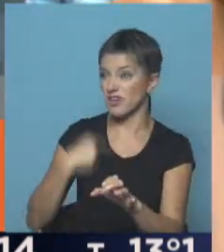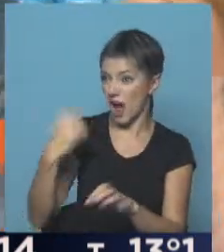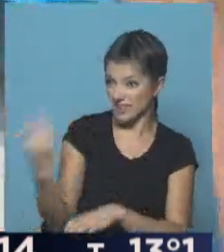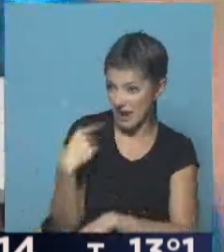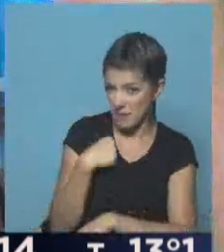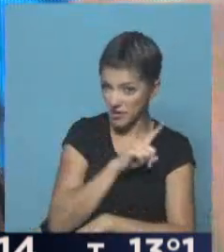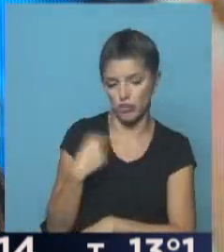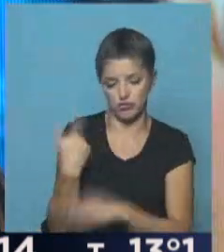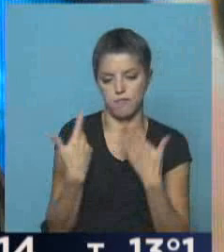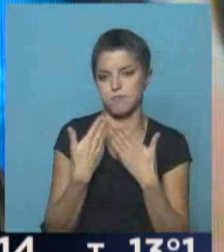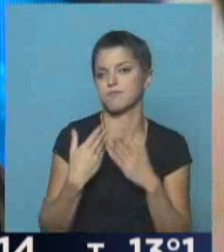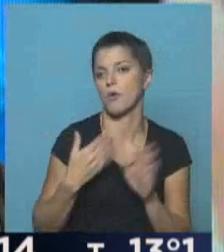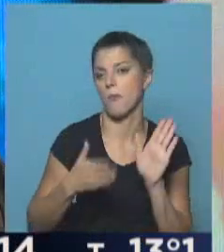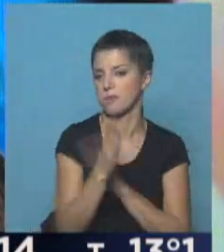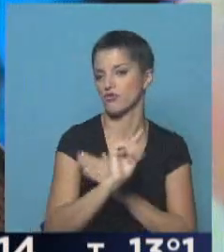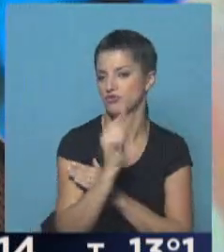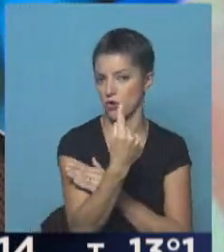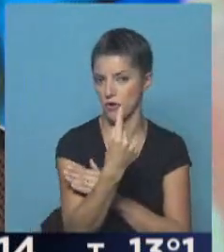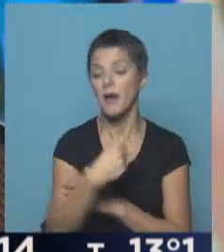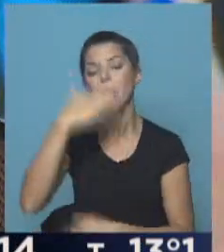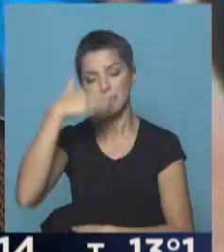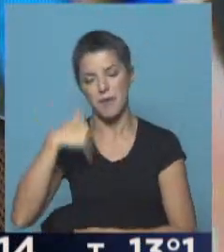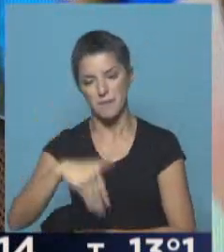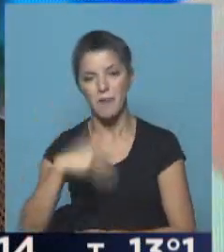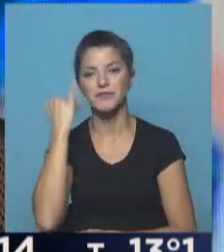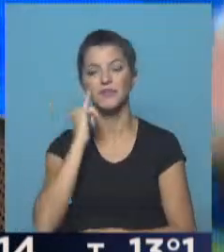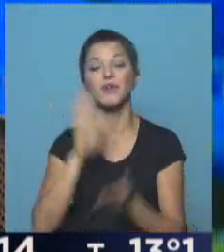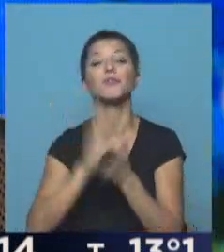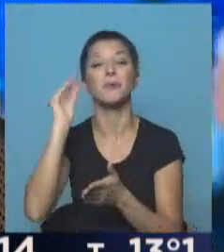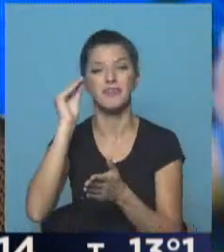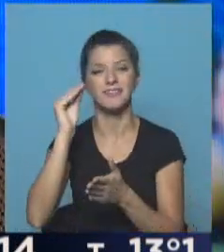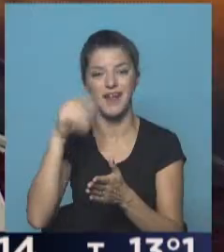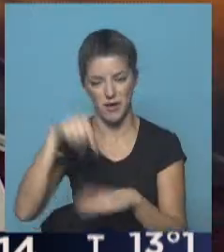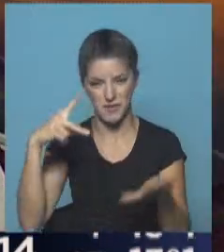En el caso de Brasil, nosotros vamos a hablar de Brasil después de este corte, porque tenemos un nuevo corte.